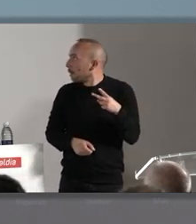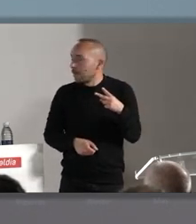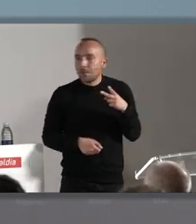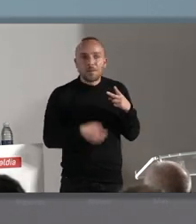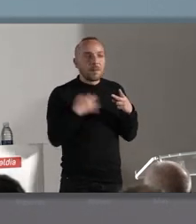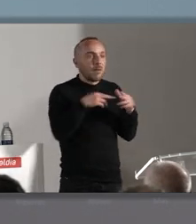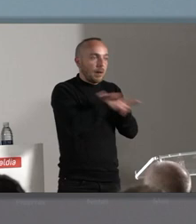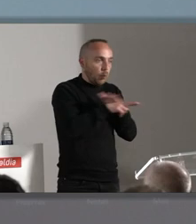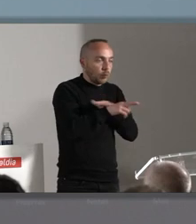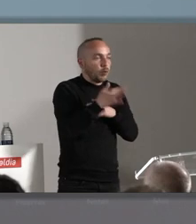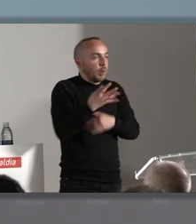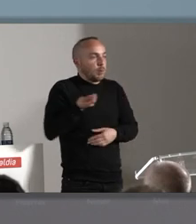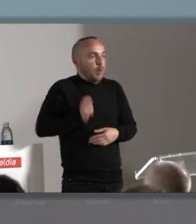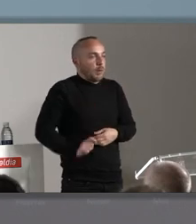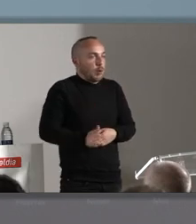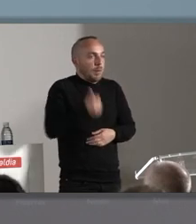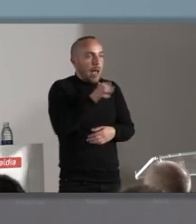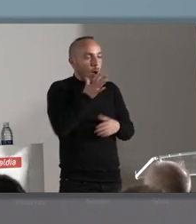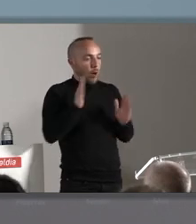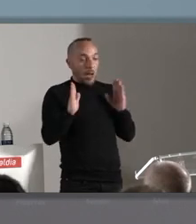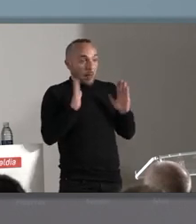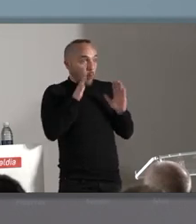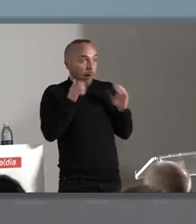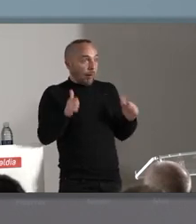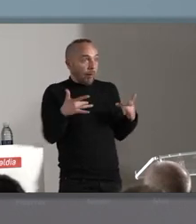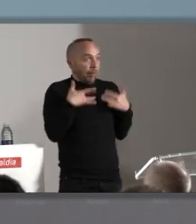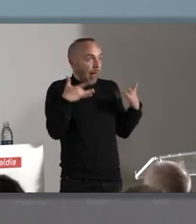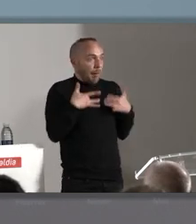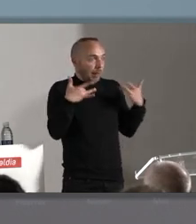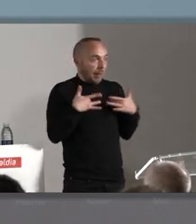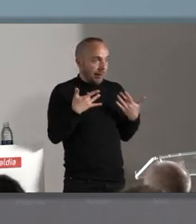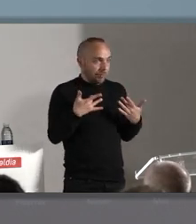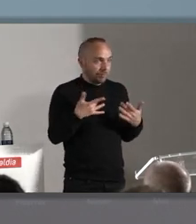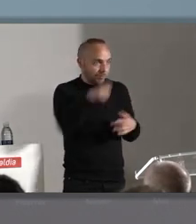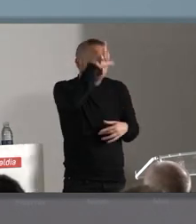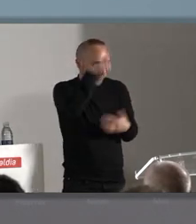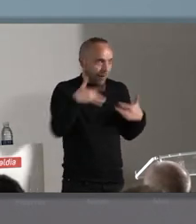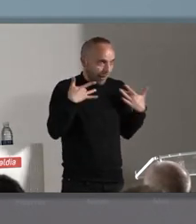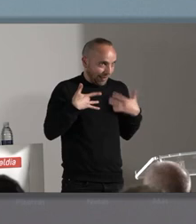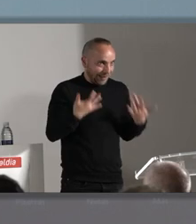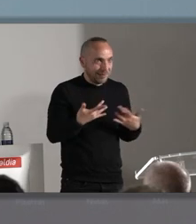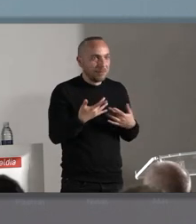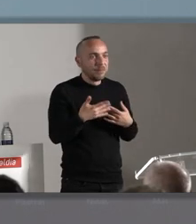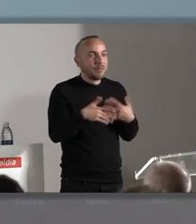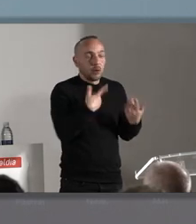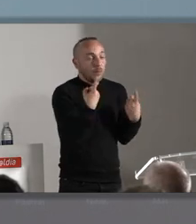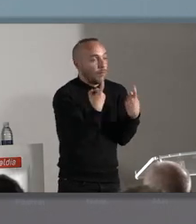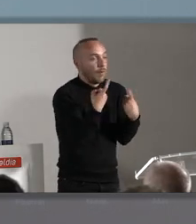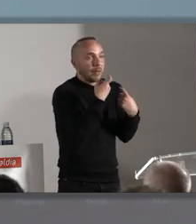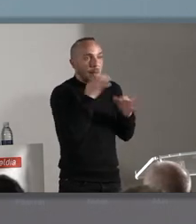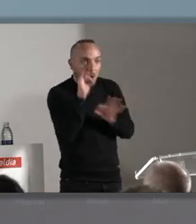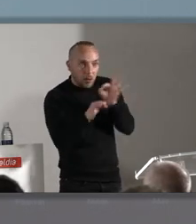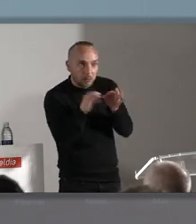esta etapa más amateur, es necesario que realmente la articulación tanto territorial como estatal cuente con